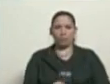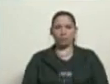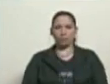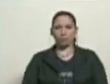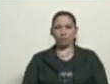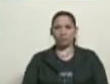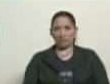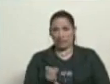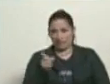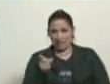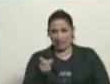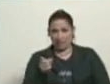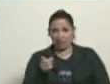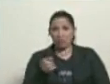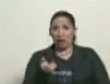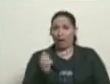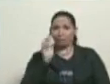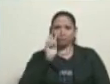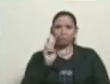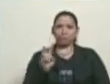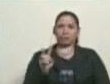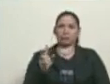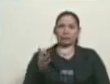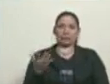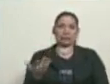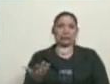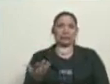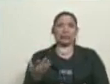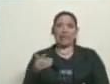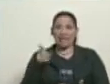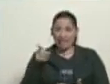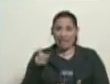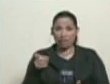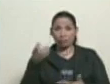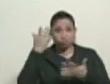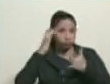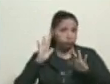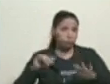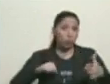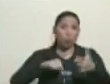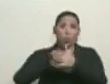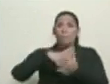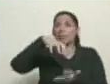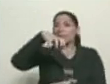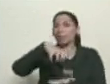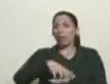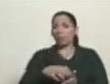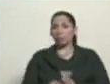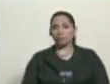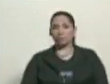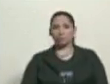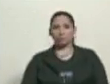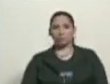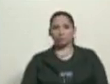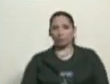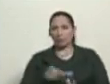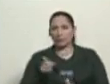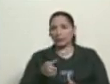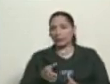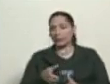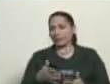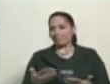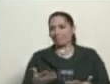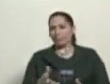Es un acto, sin duda alguna, es un intento de golpe de Estado, sin duda alguna, de una magnitud